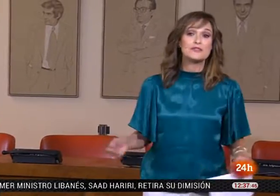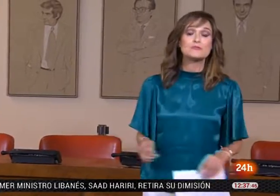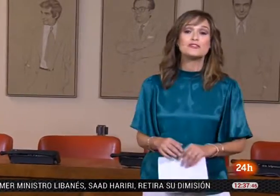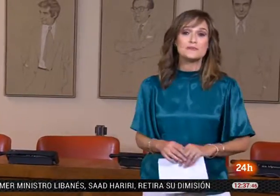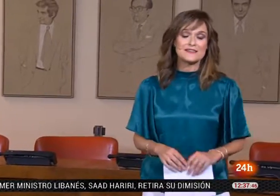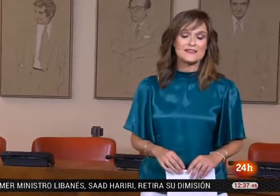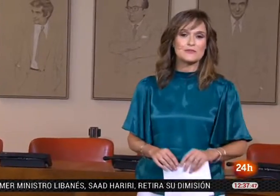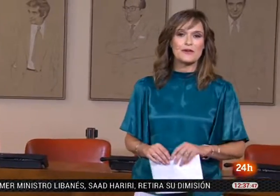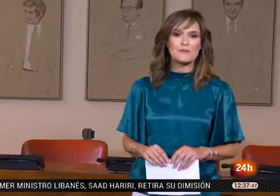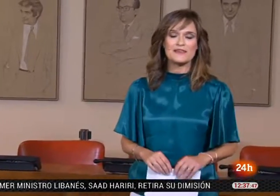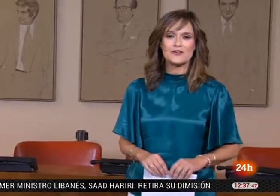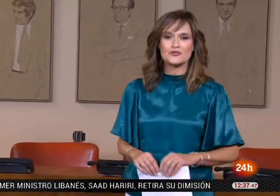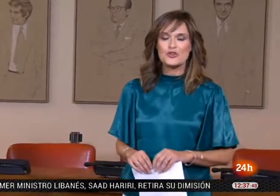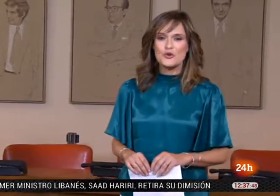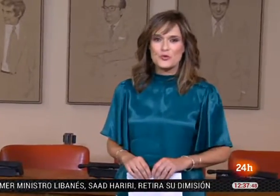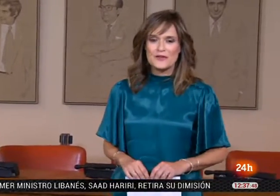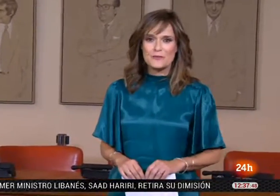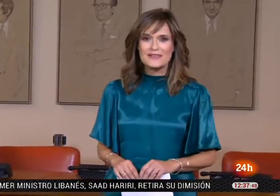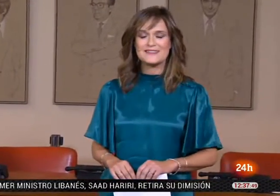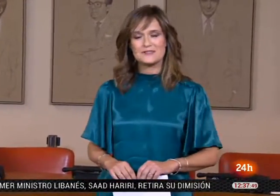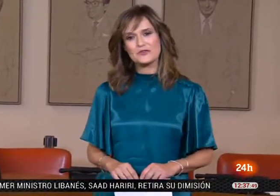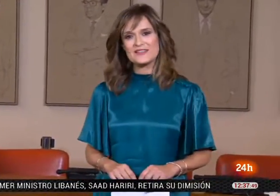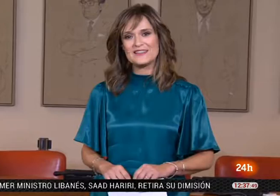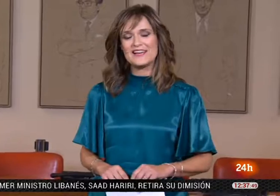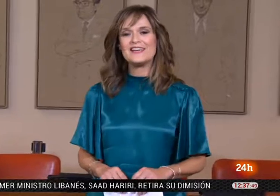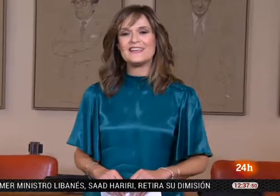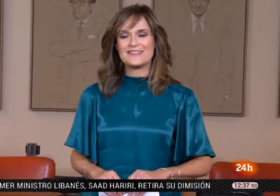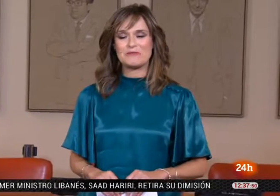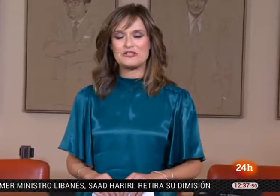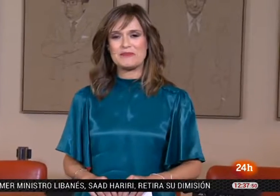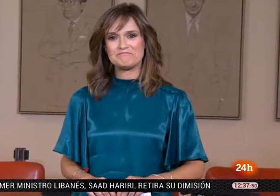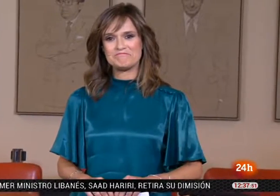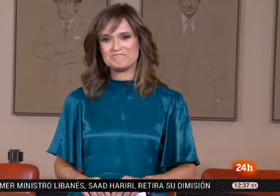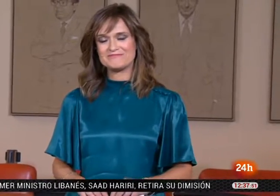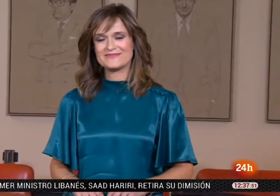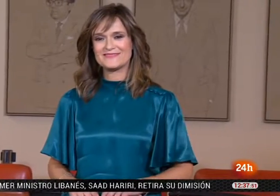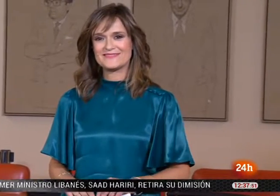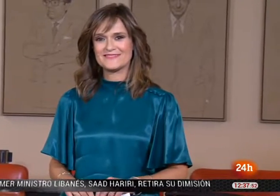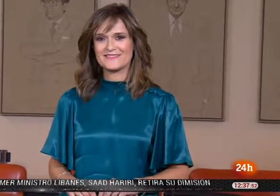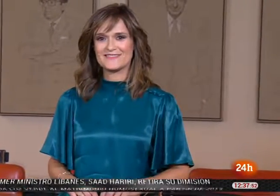y a ustedes muchísimas gracias por acompañarnos un año más. Disfruten del día y hasta la próxima.